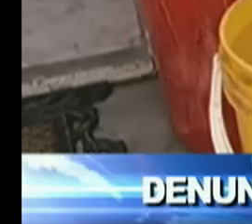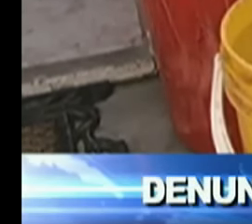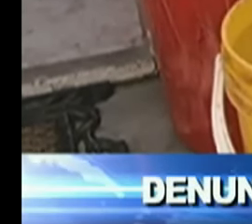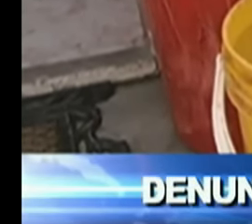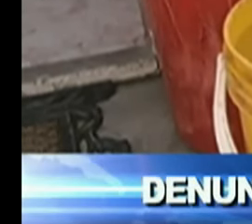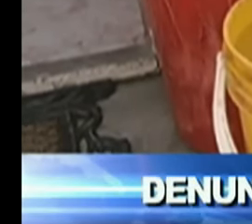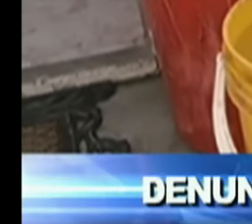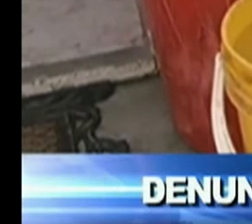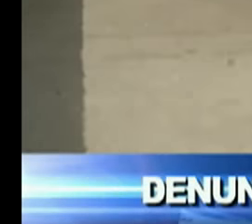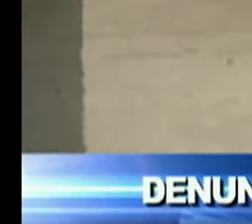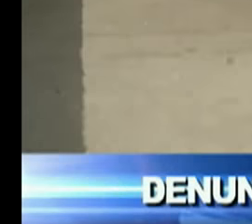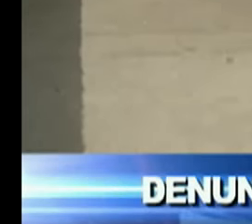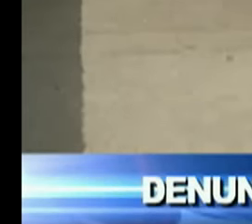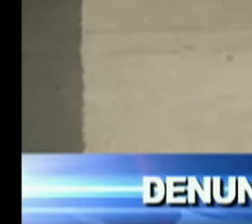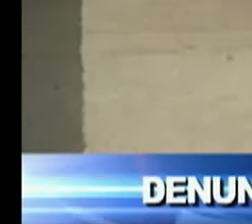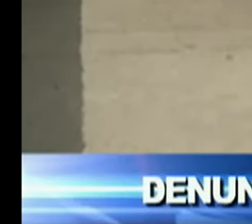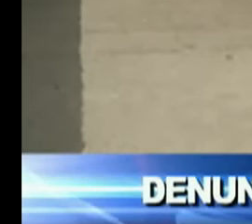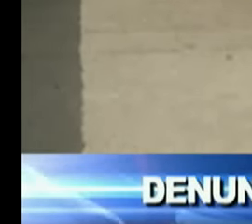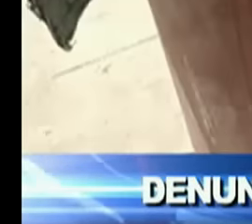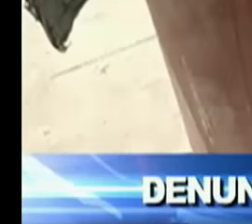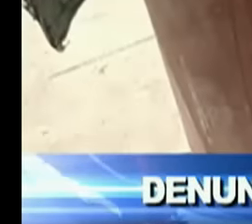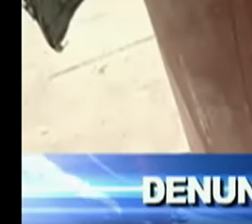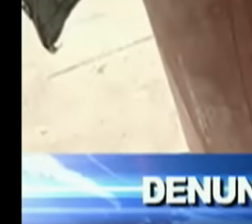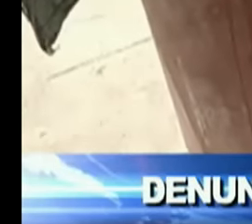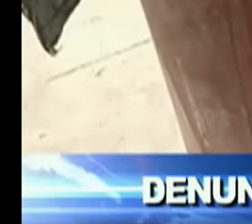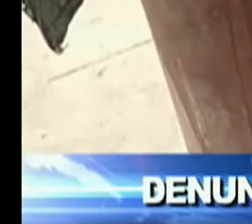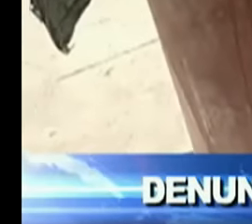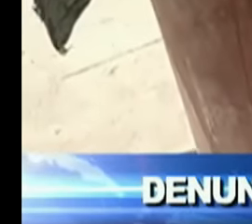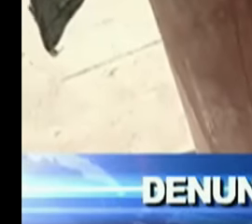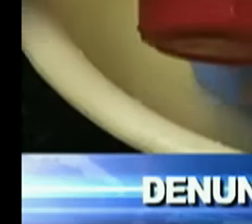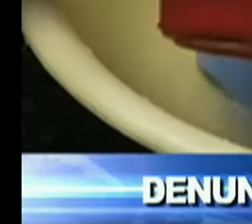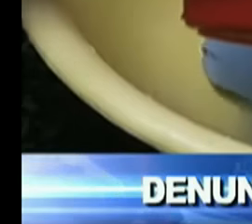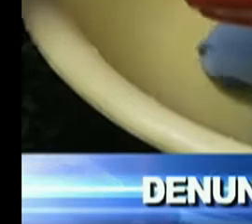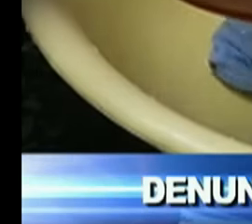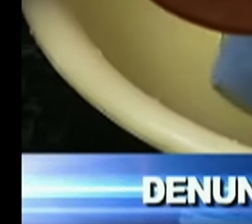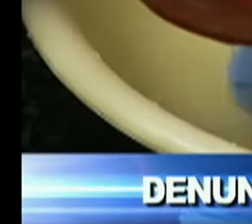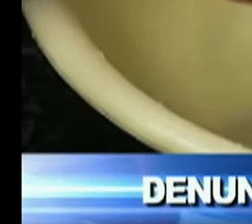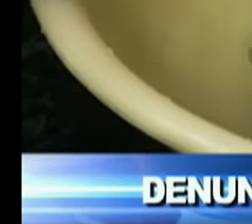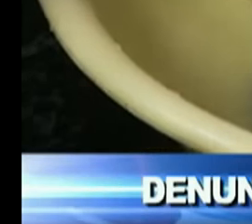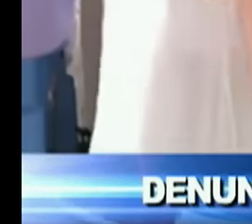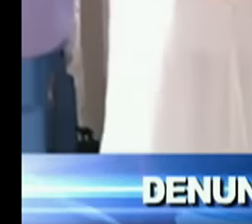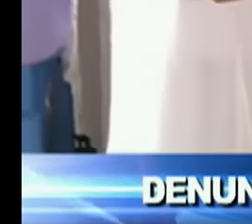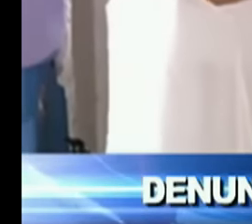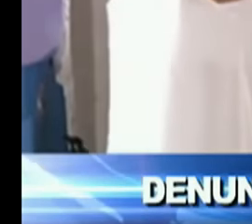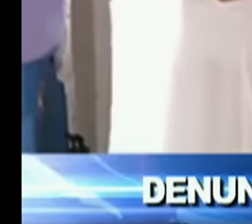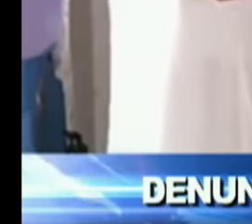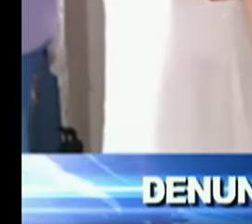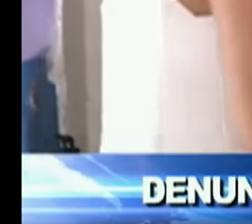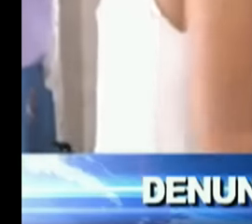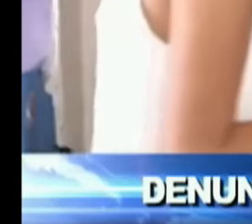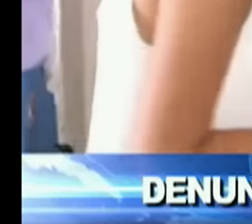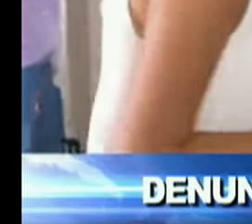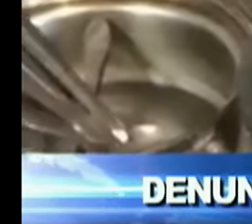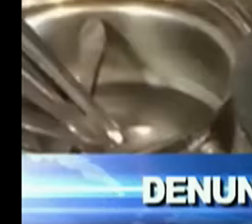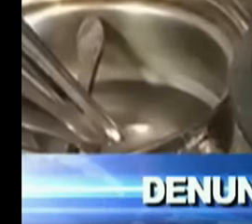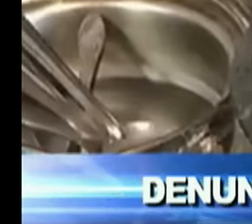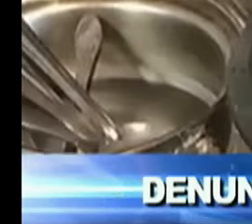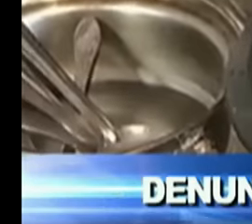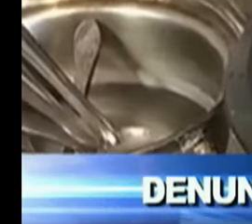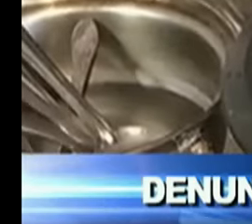Habitantes de Socio Vivienda 1 al noroeste de Guayaquil se quejan por la falta de agua potable. Ellos denuncian que llevan 3 semanas sin el servicio de líquido vital